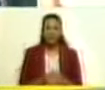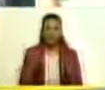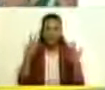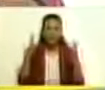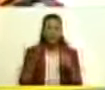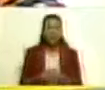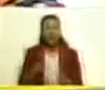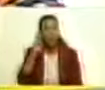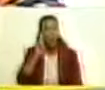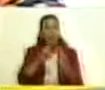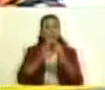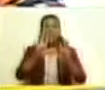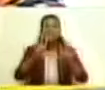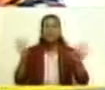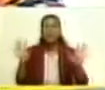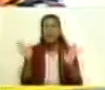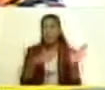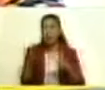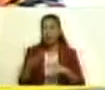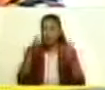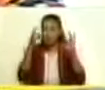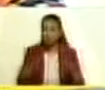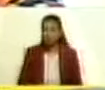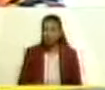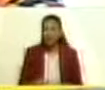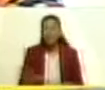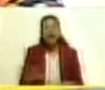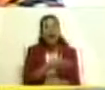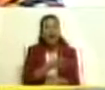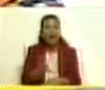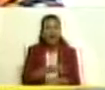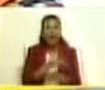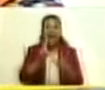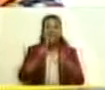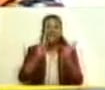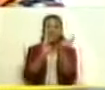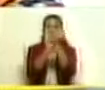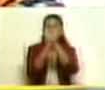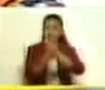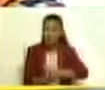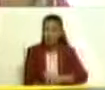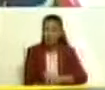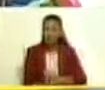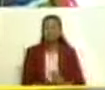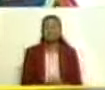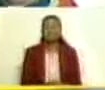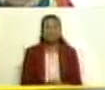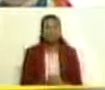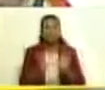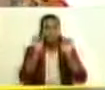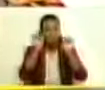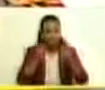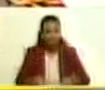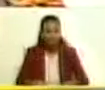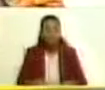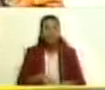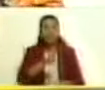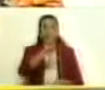Nos vemos el 19 de marzo entonces, para cantar la 7T. Y